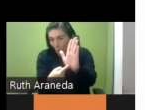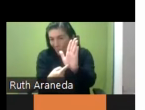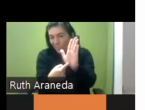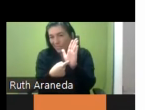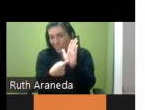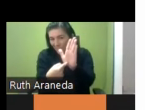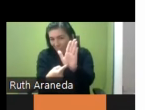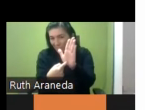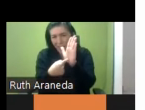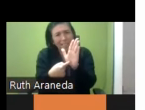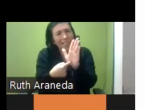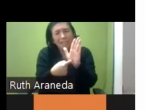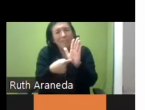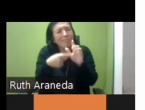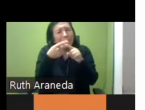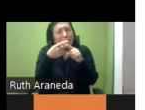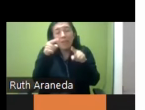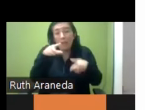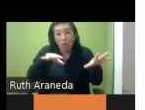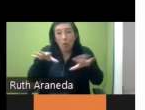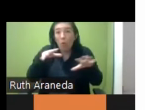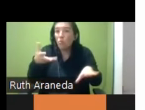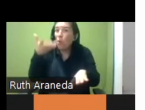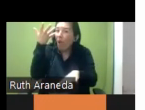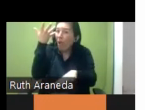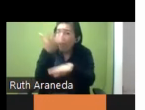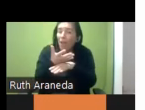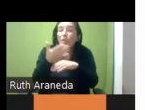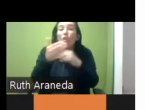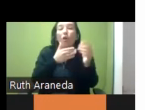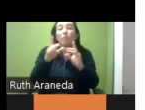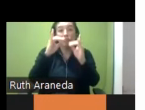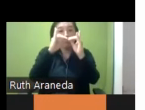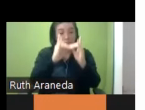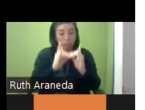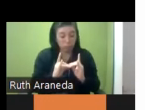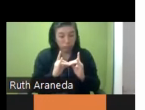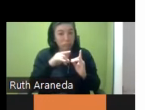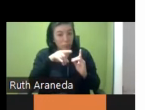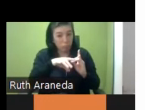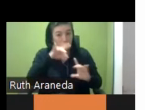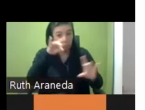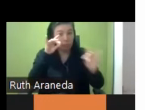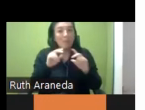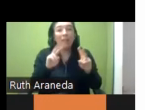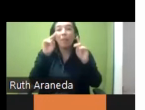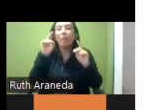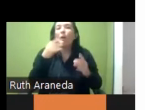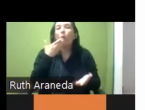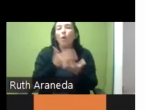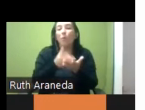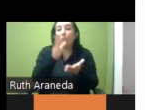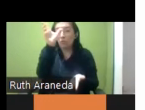del variado material que nosotros encontramos en las tumbas y en los contextos funerarios.